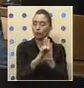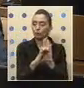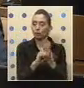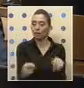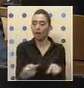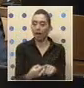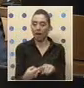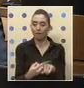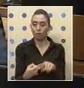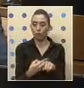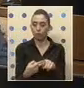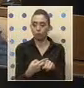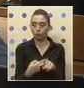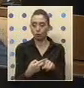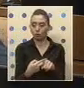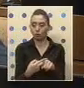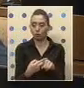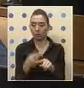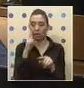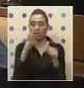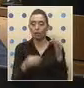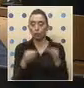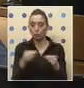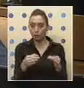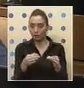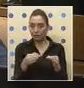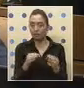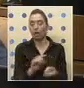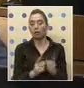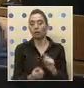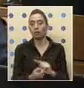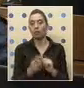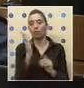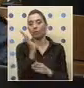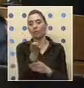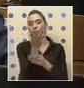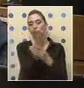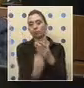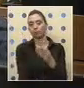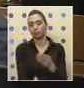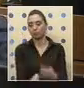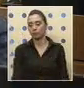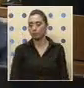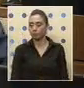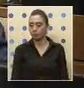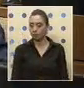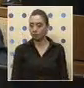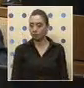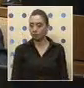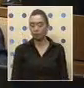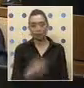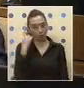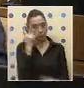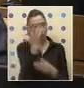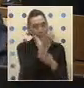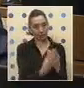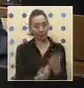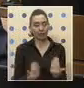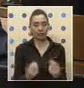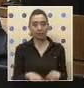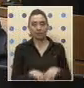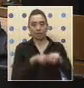abuso, esa injusticia es la que hay que terminar. Y para terminarla se requieren